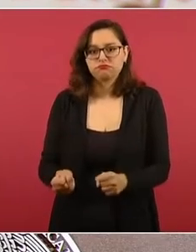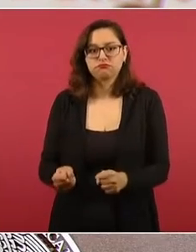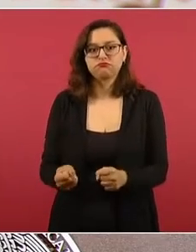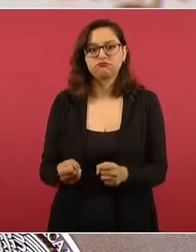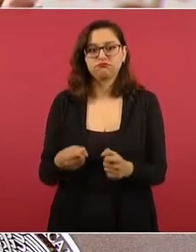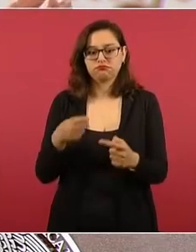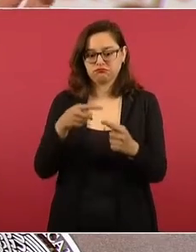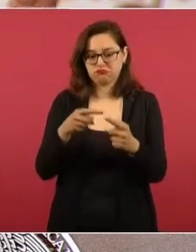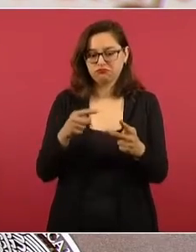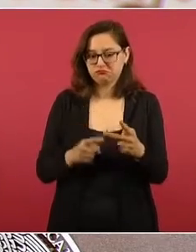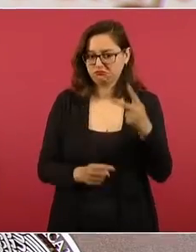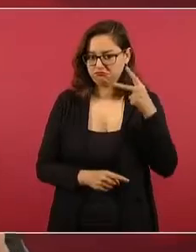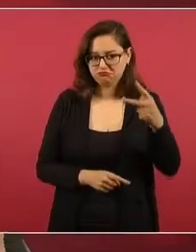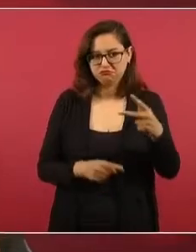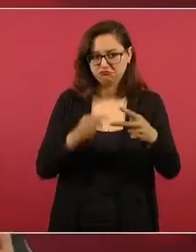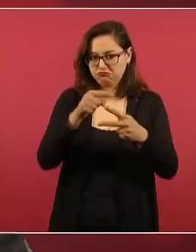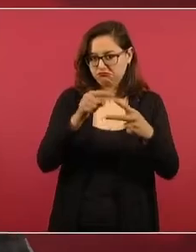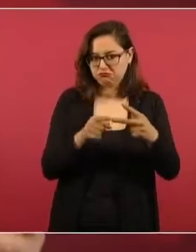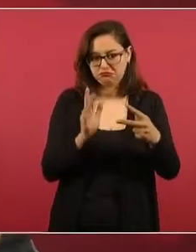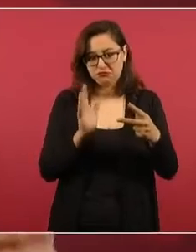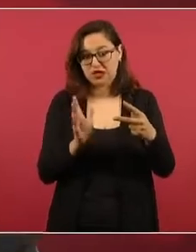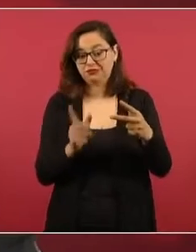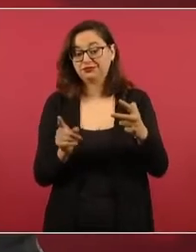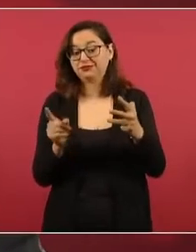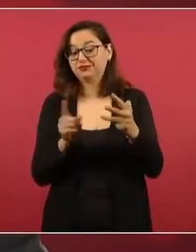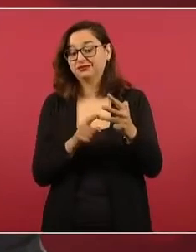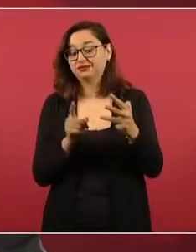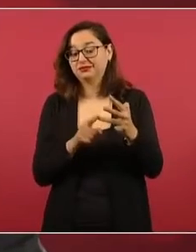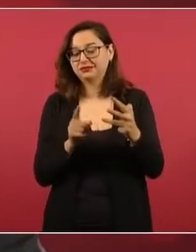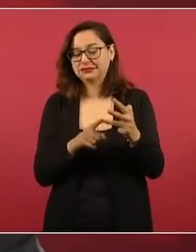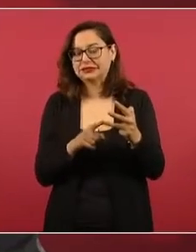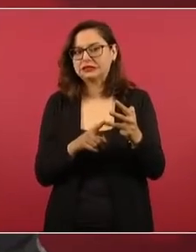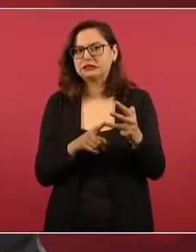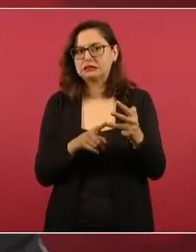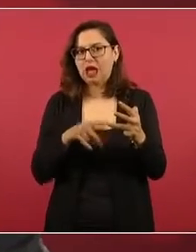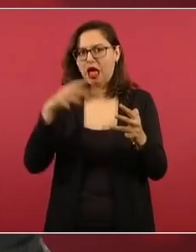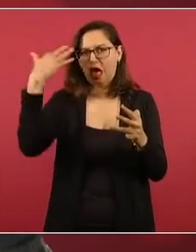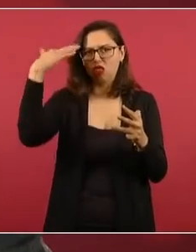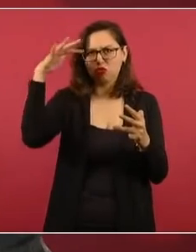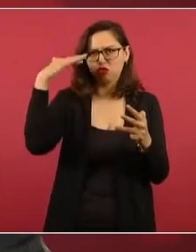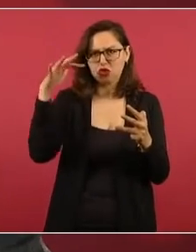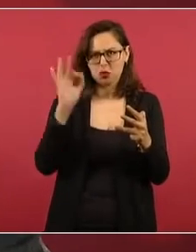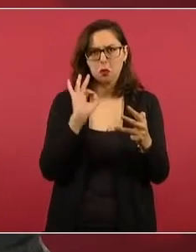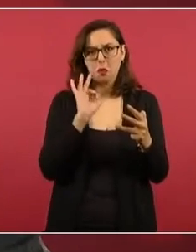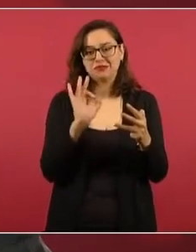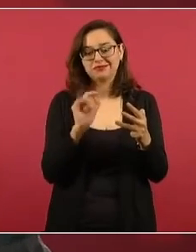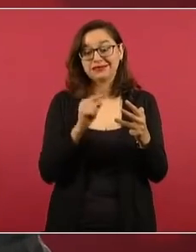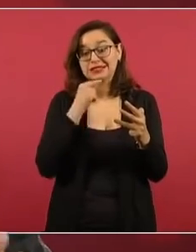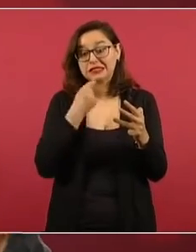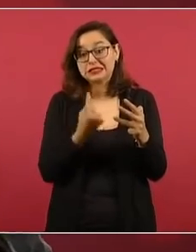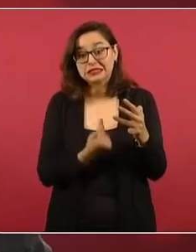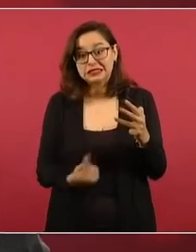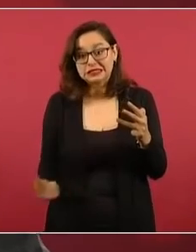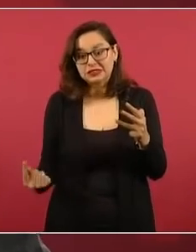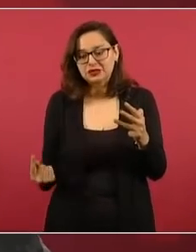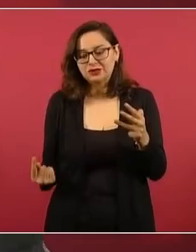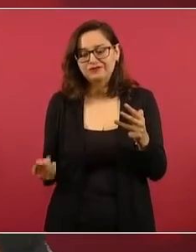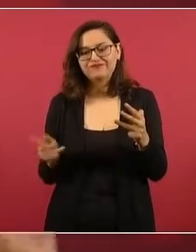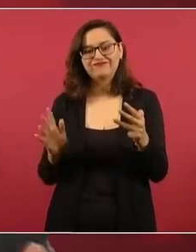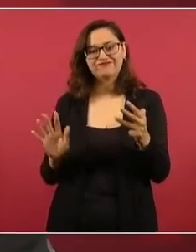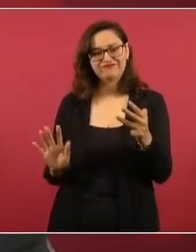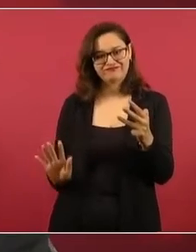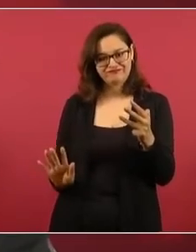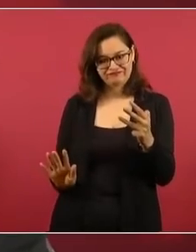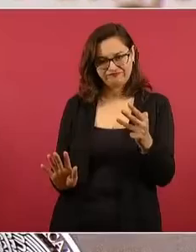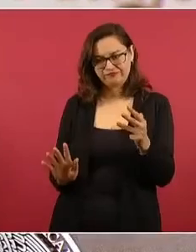alto. Y para la población pediátrica hay algunos detalles sobre la evidencia que ampara el uso y